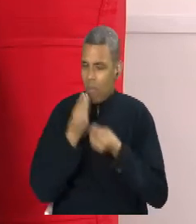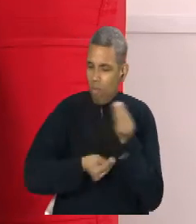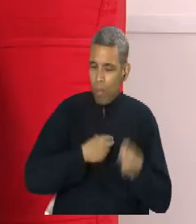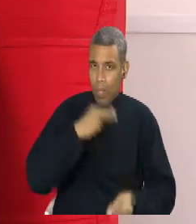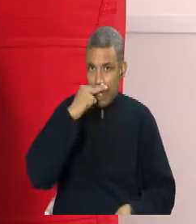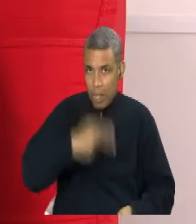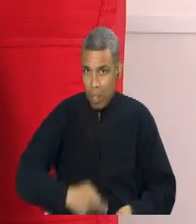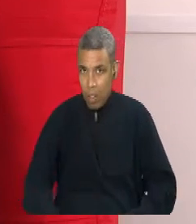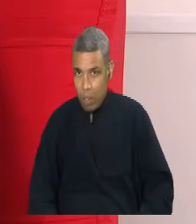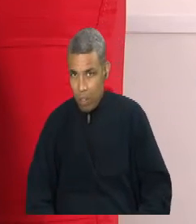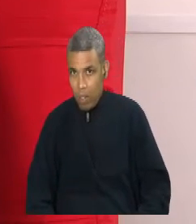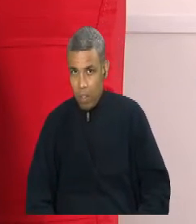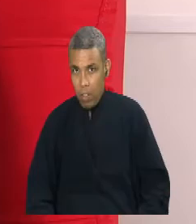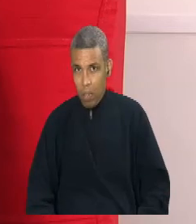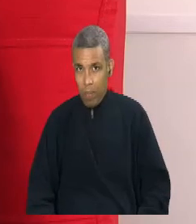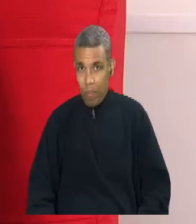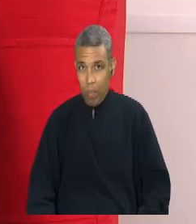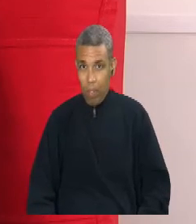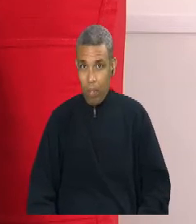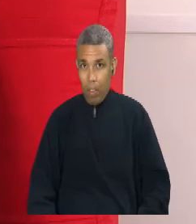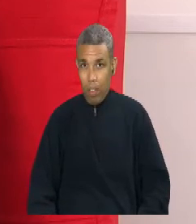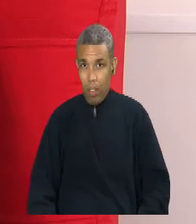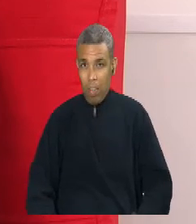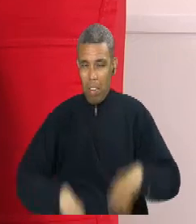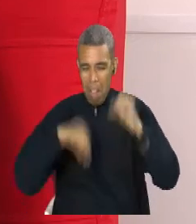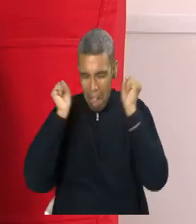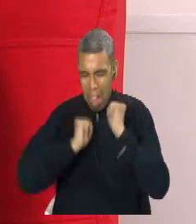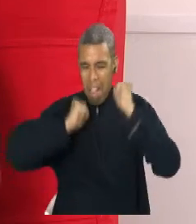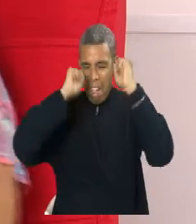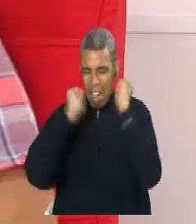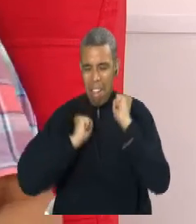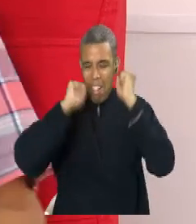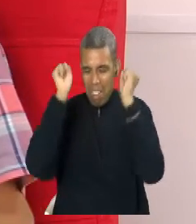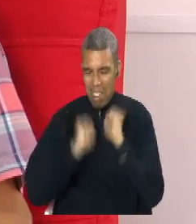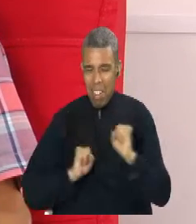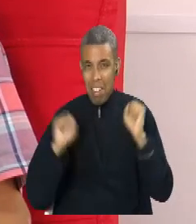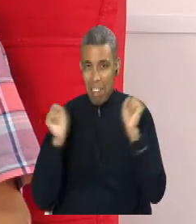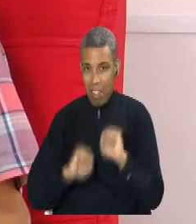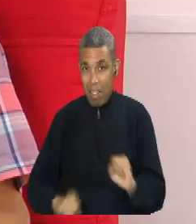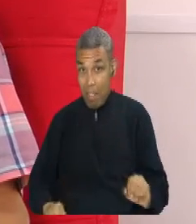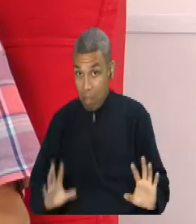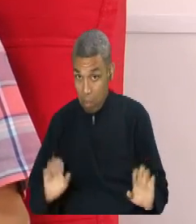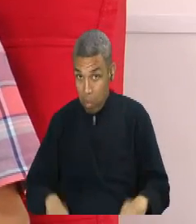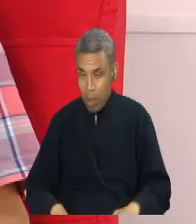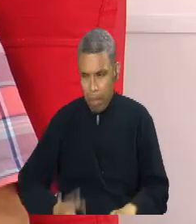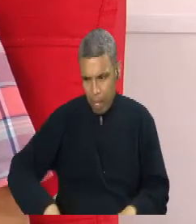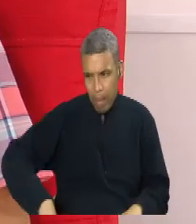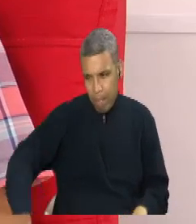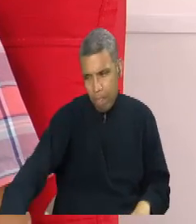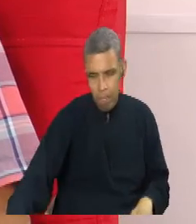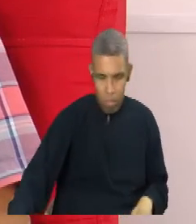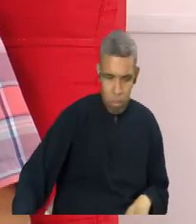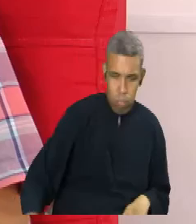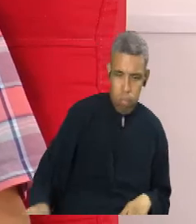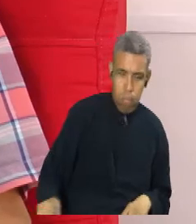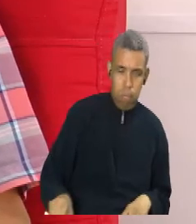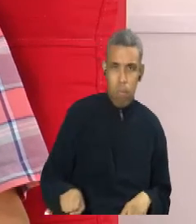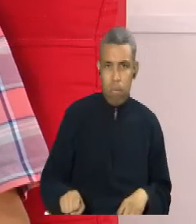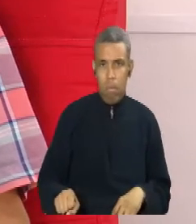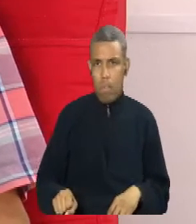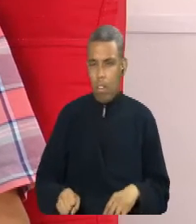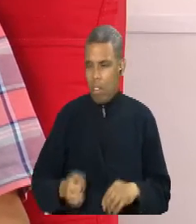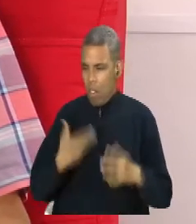dice cuando estés calmado hablamos para que él entienda de que de que no es a punta de gritos